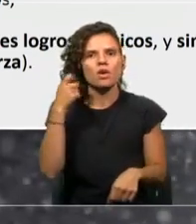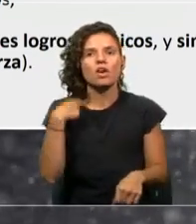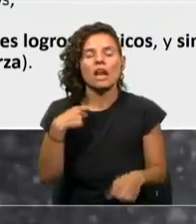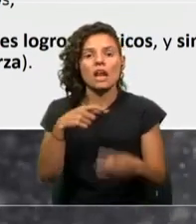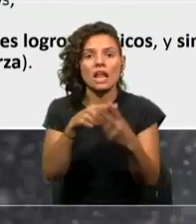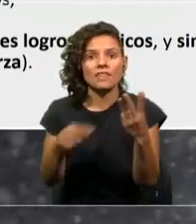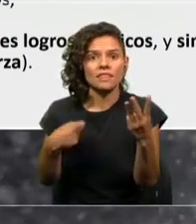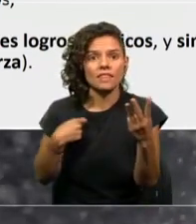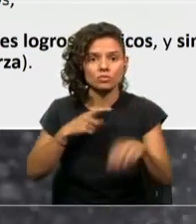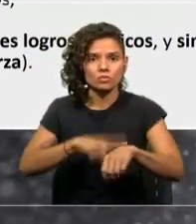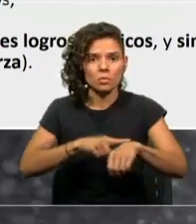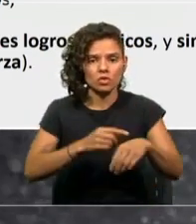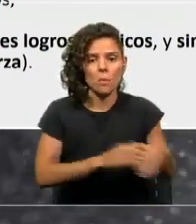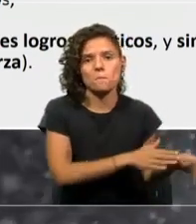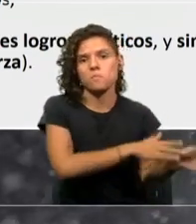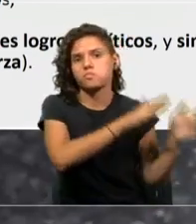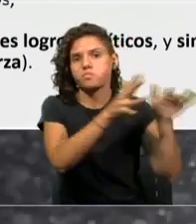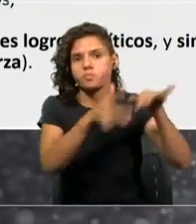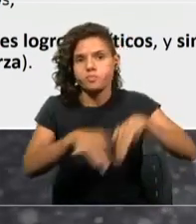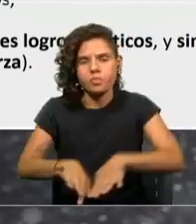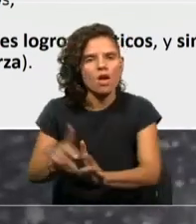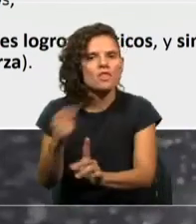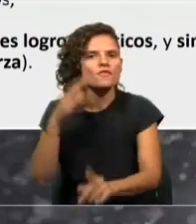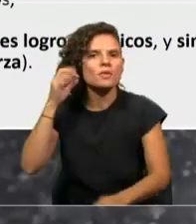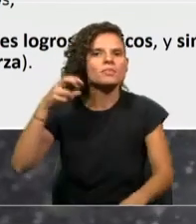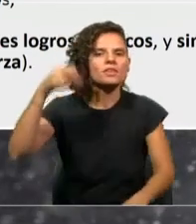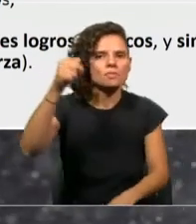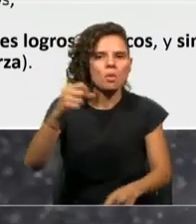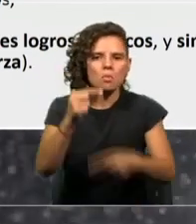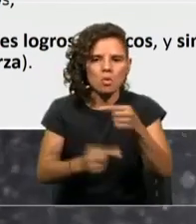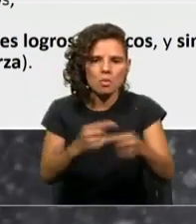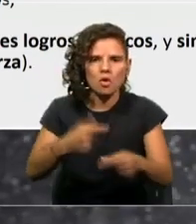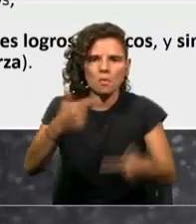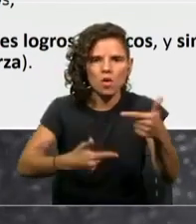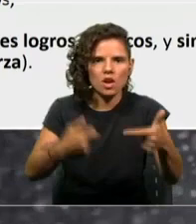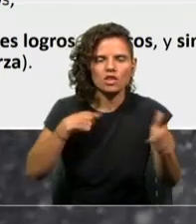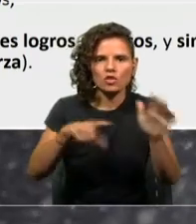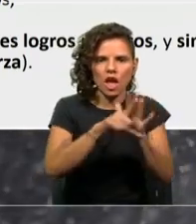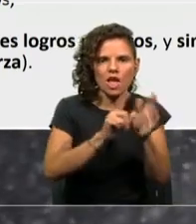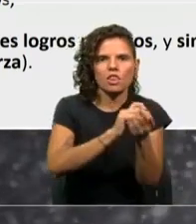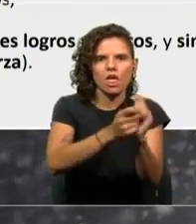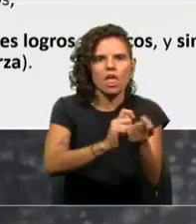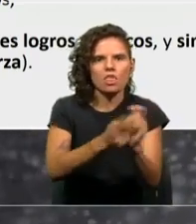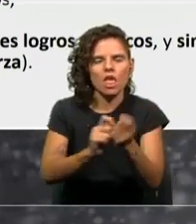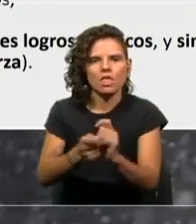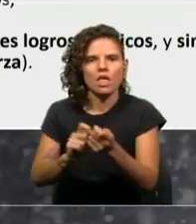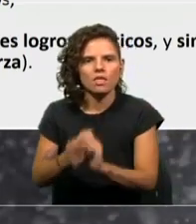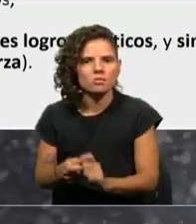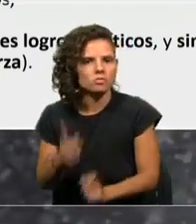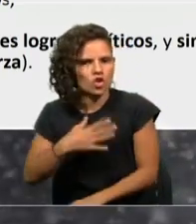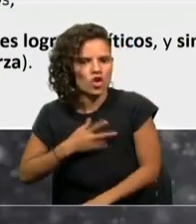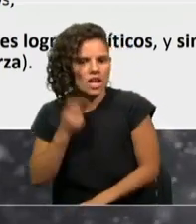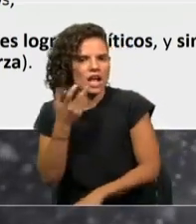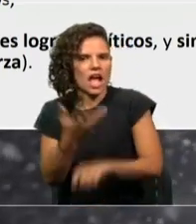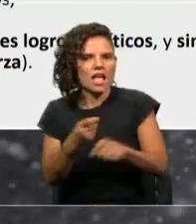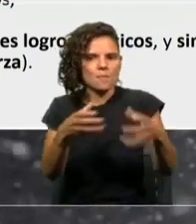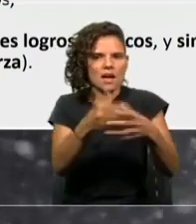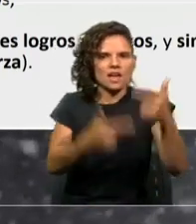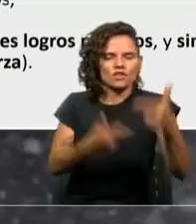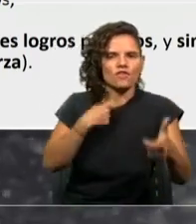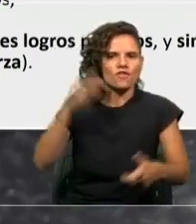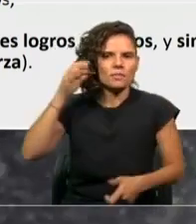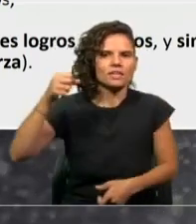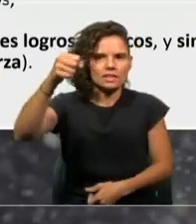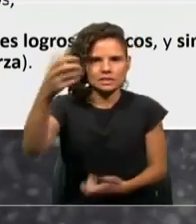feminismo, que han logrado muchos cambios políticos, y está logrando muchos cambios políticos, sin pretender hacer el partido feminista que se va a tomar el